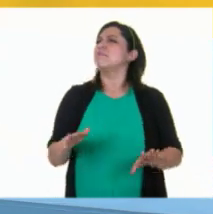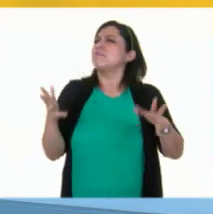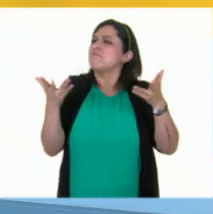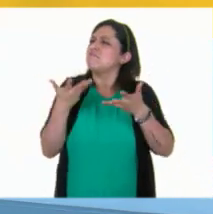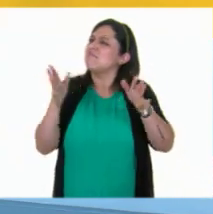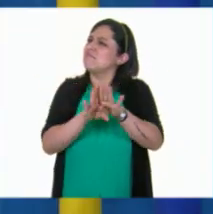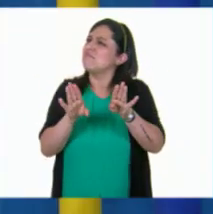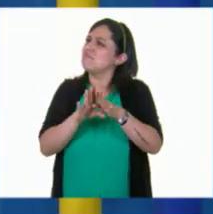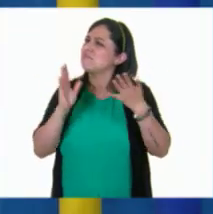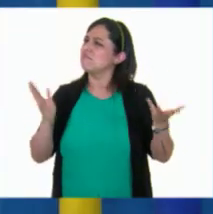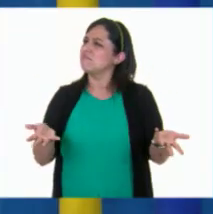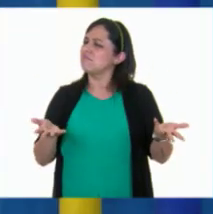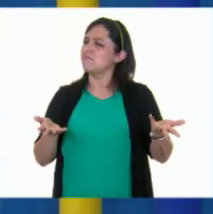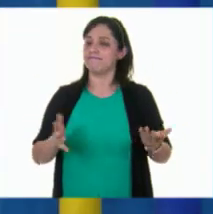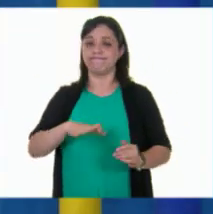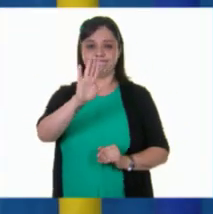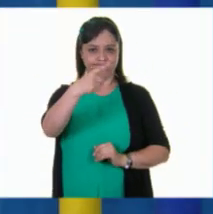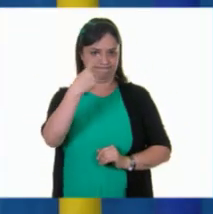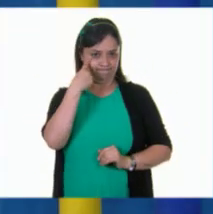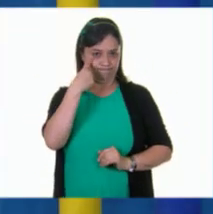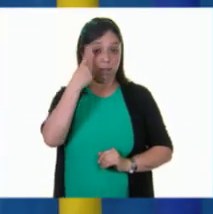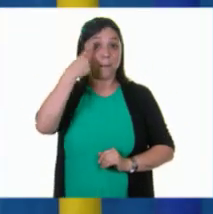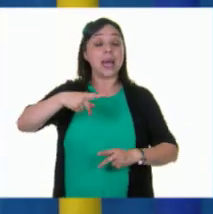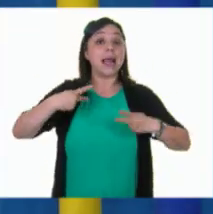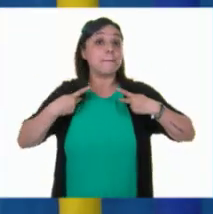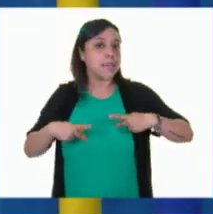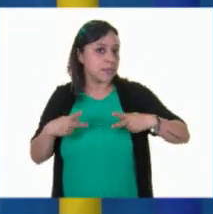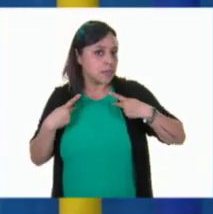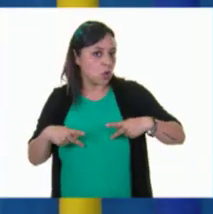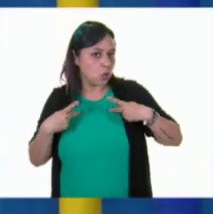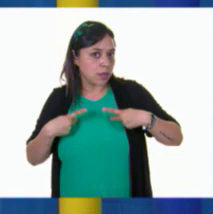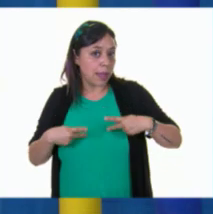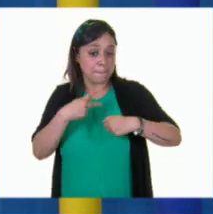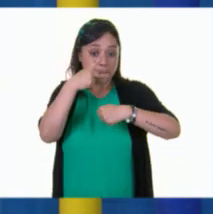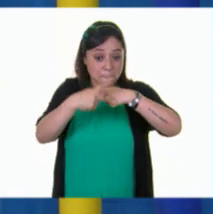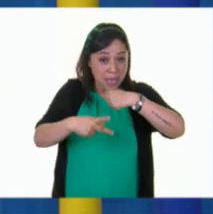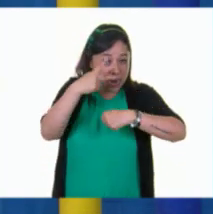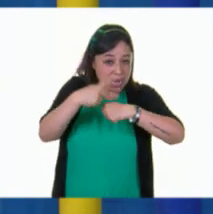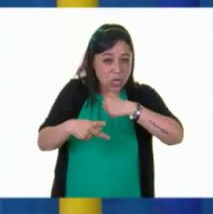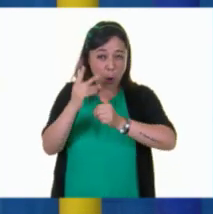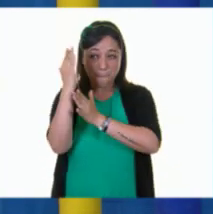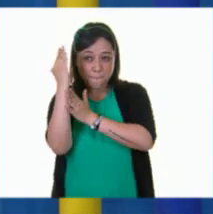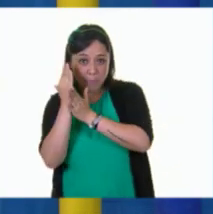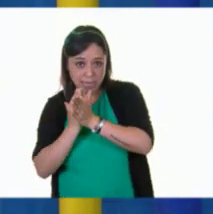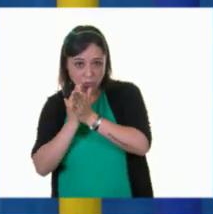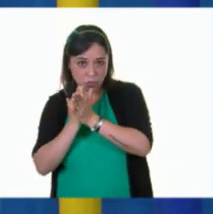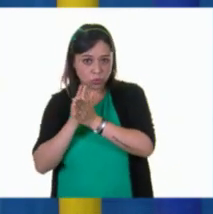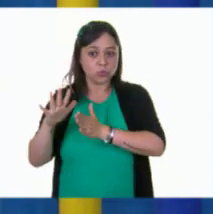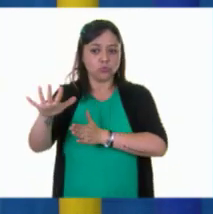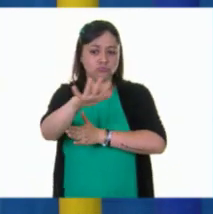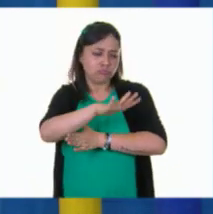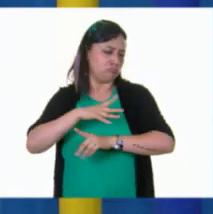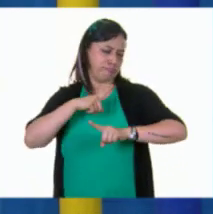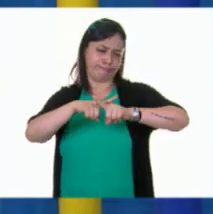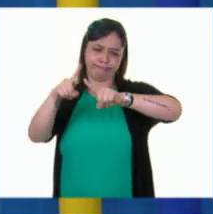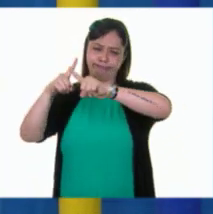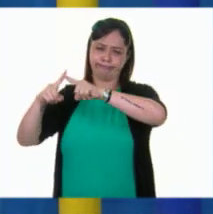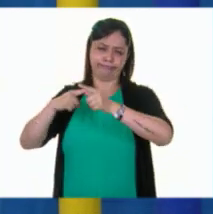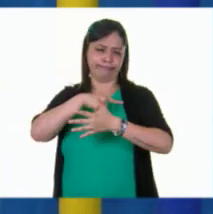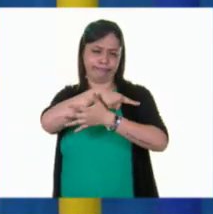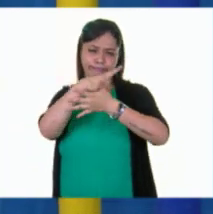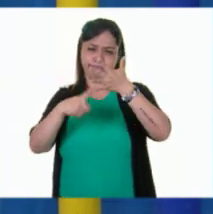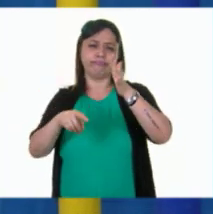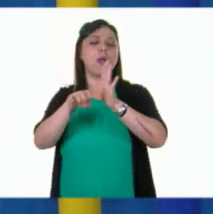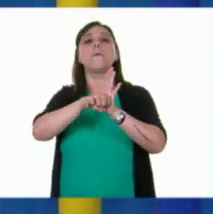respecto, maestra? Para hacer que la gente sea menos vulnerable ante los riesgos, se pueden hacer muchas cosas. Por ejemplo,